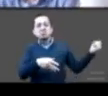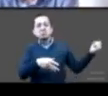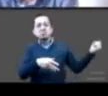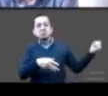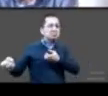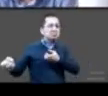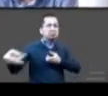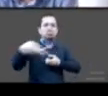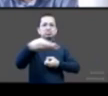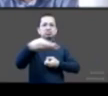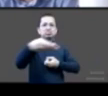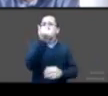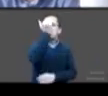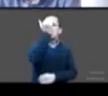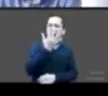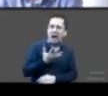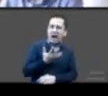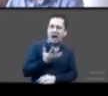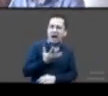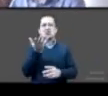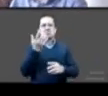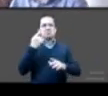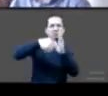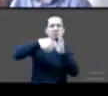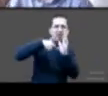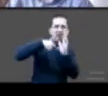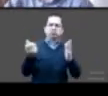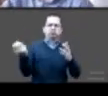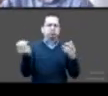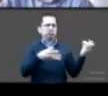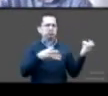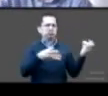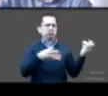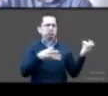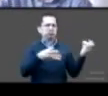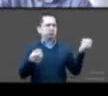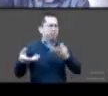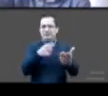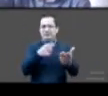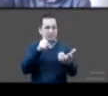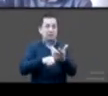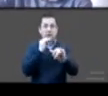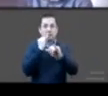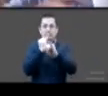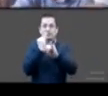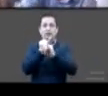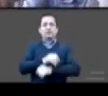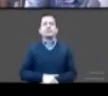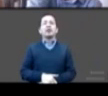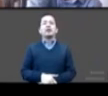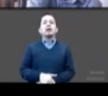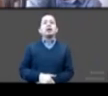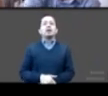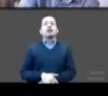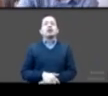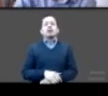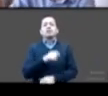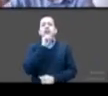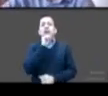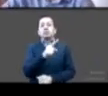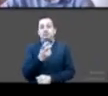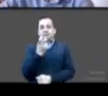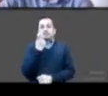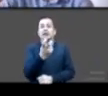de estos materiales en el Internet. Hay que recordar también que este material se encuentra y se está vendiendo